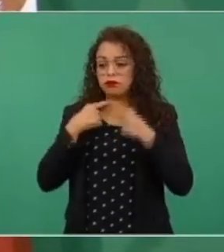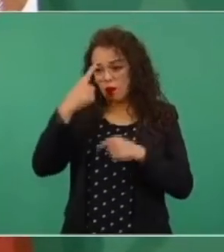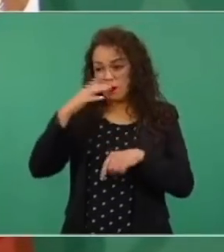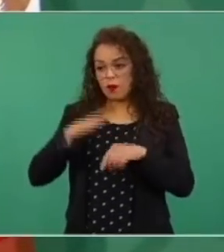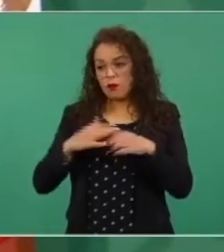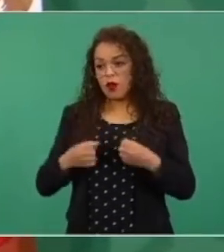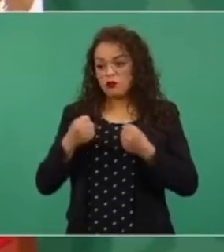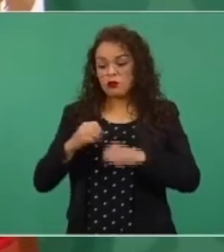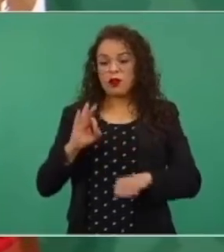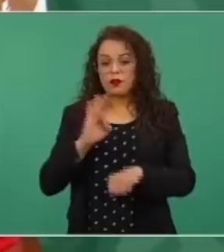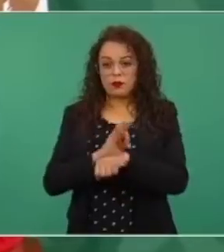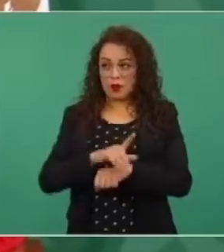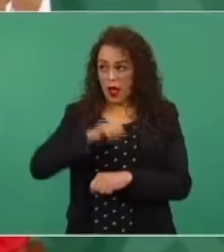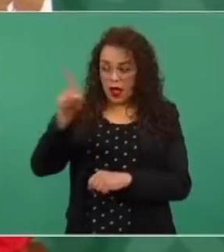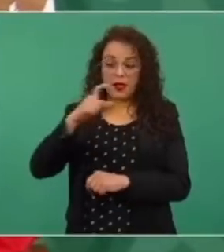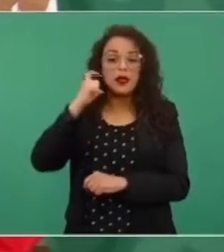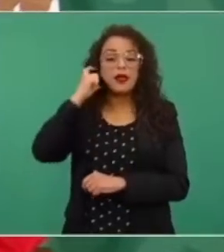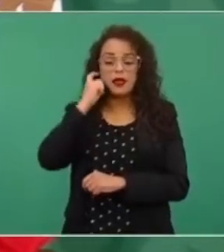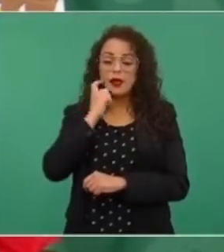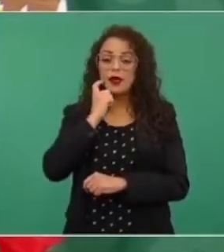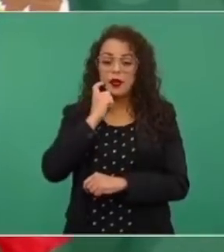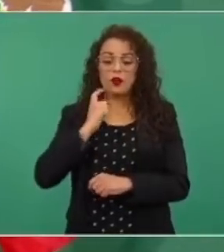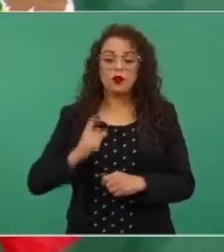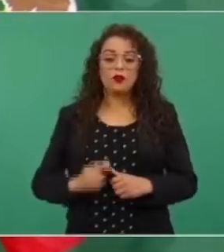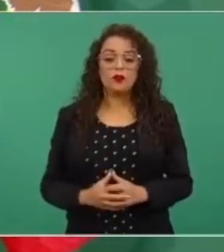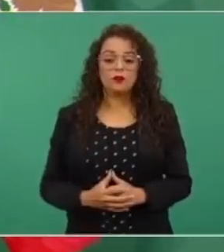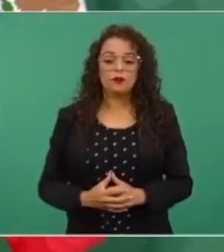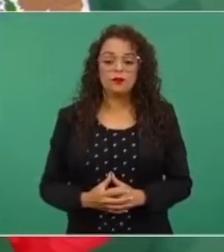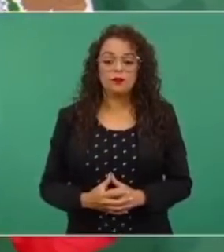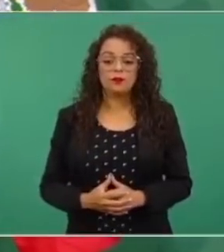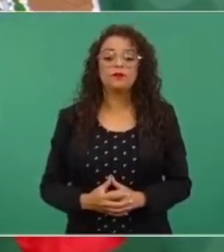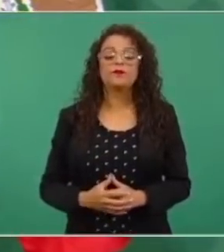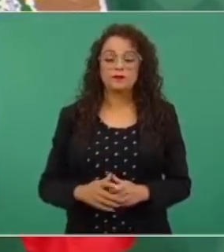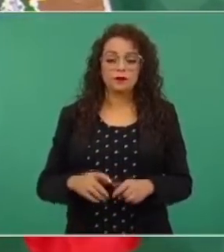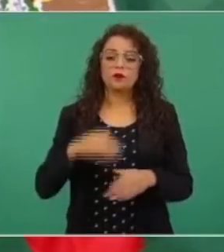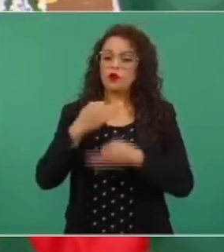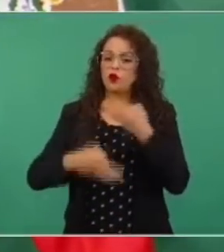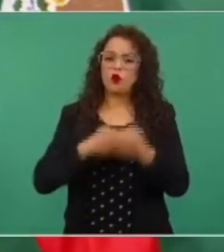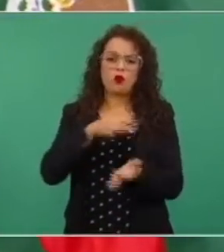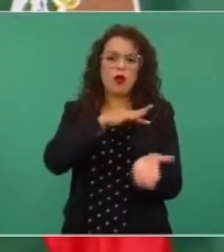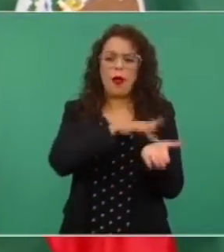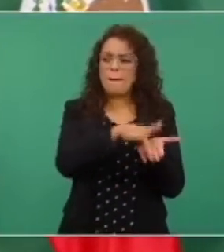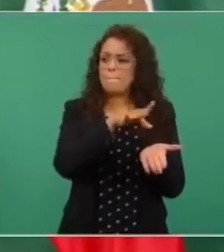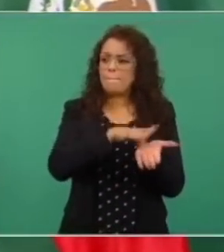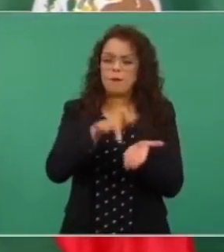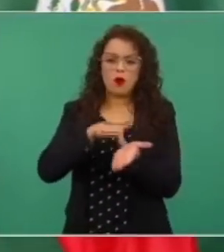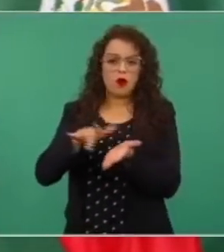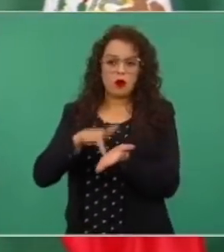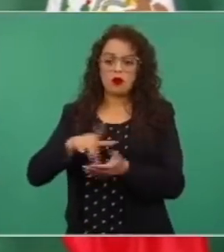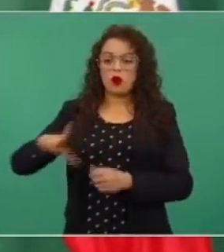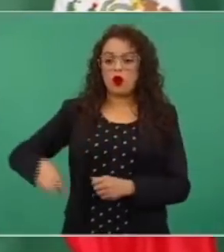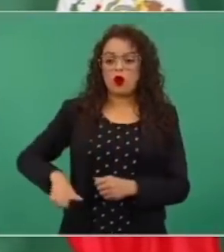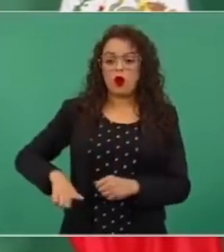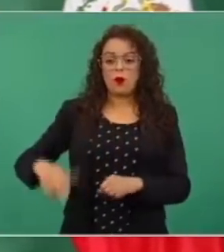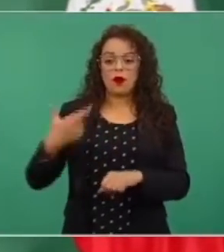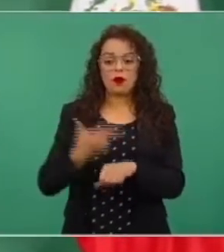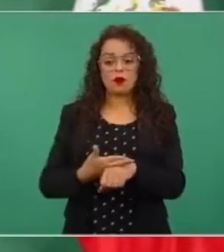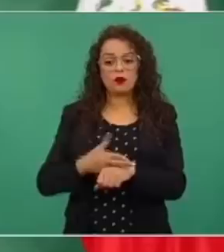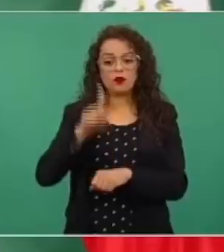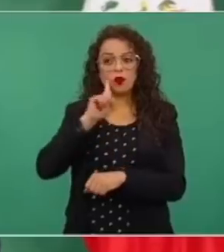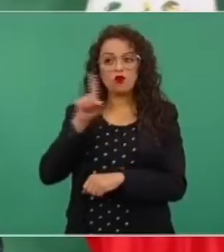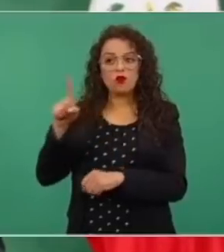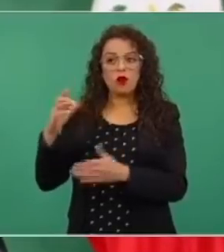y estamos dándole todo el apoyo a la gobernadora electa.